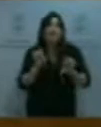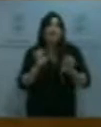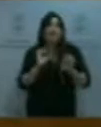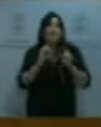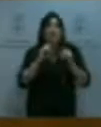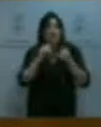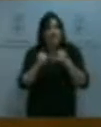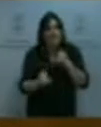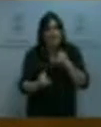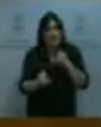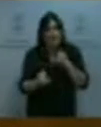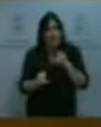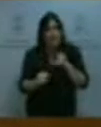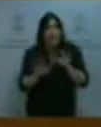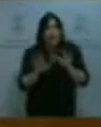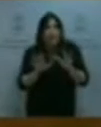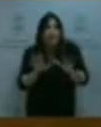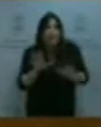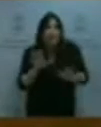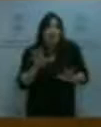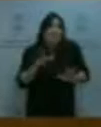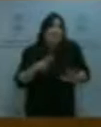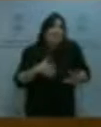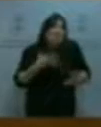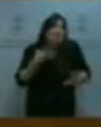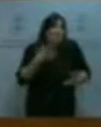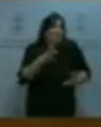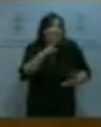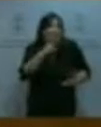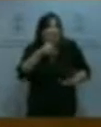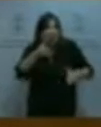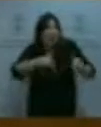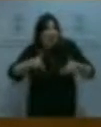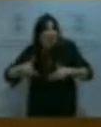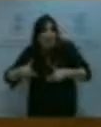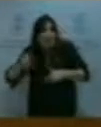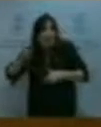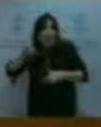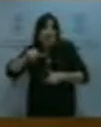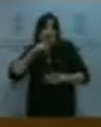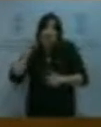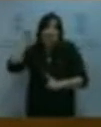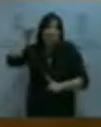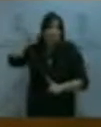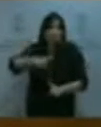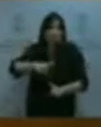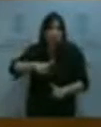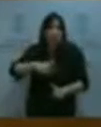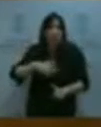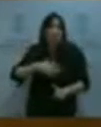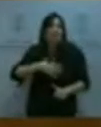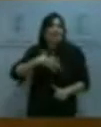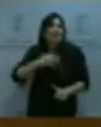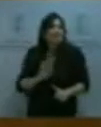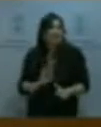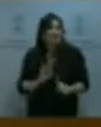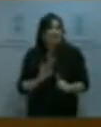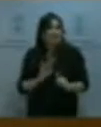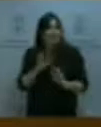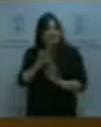y seguramente por aquello de las pautas históricas no regulaba casi nada referido a los cierres